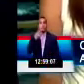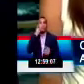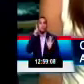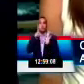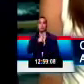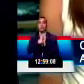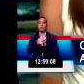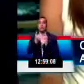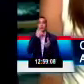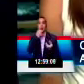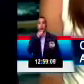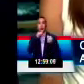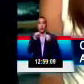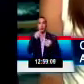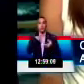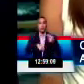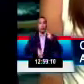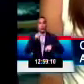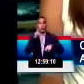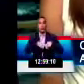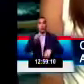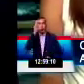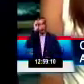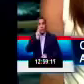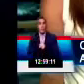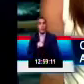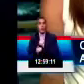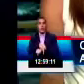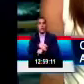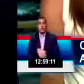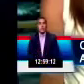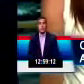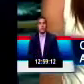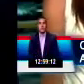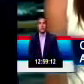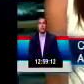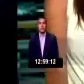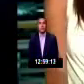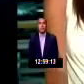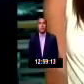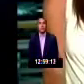el manejo ilegal de la construcción del hospital de Pedernales.